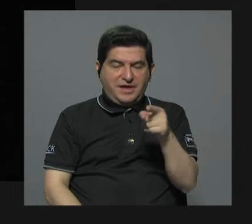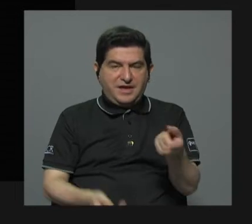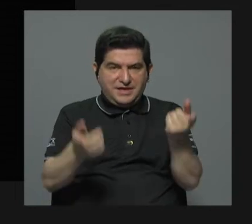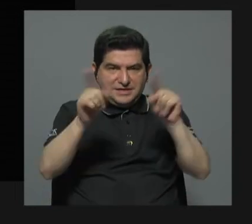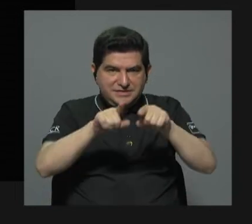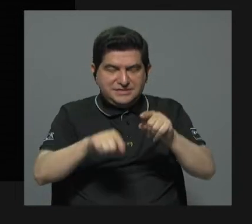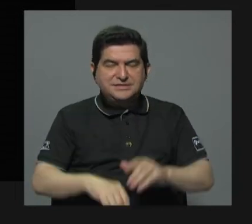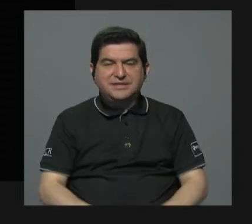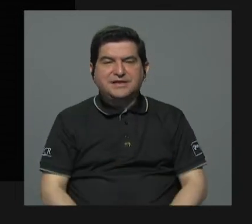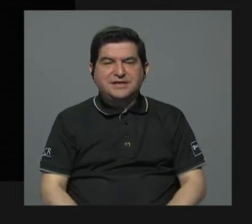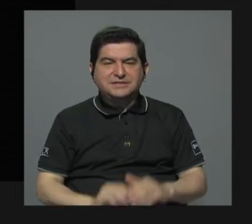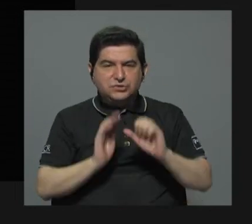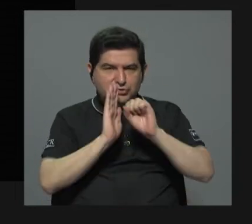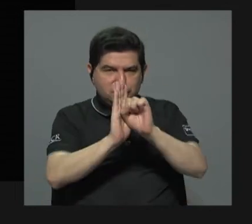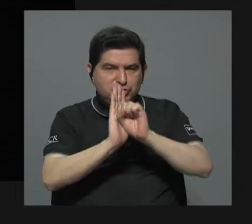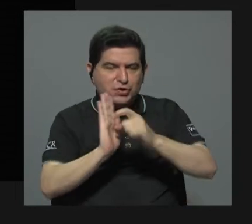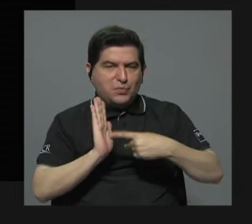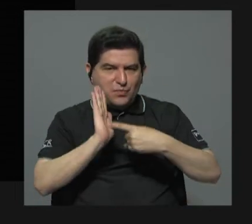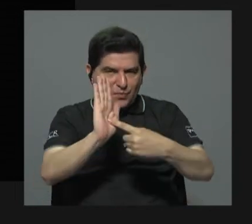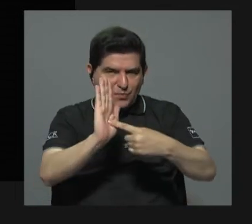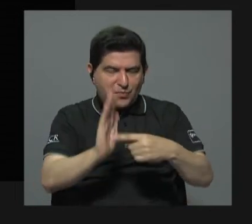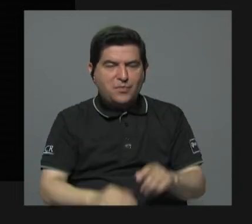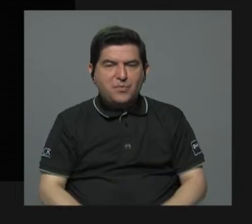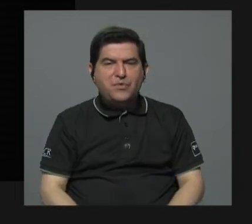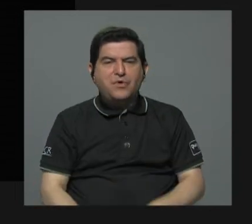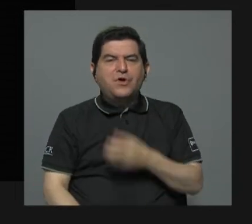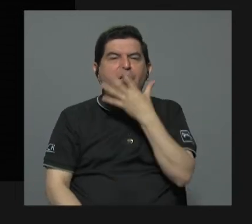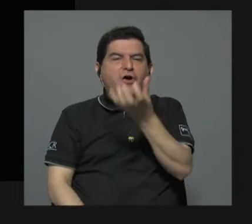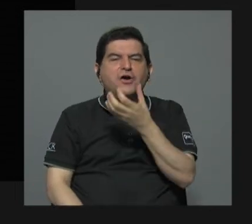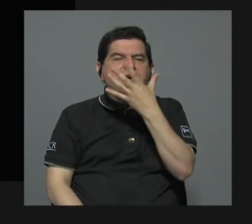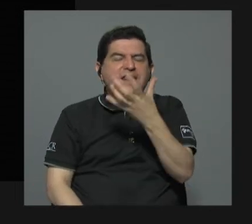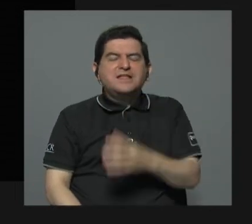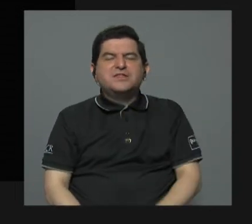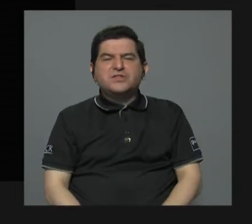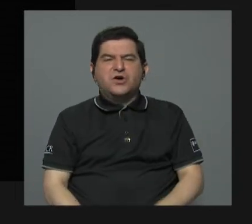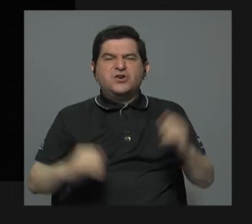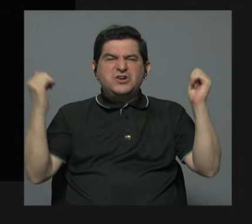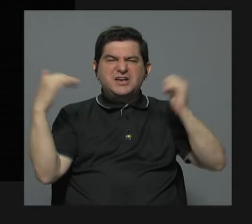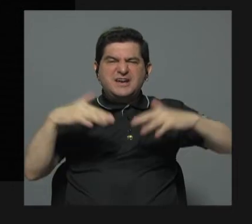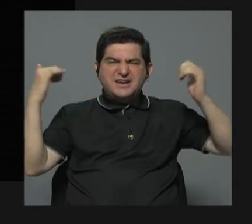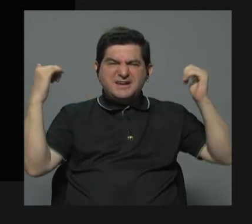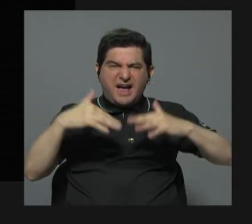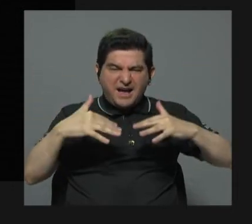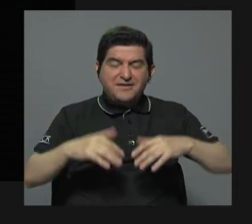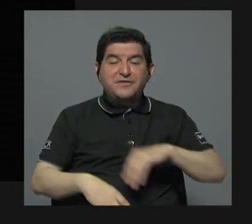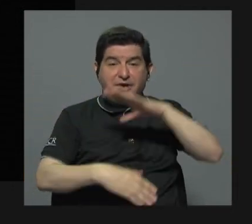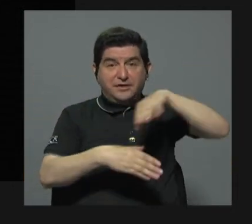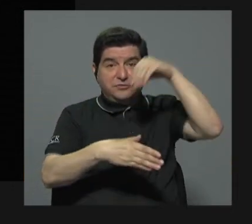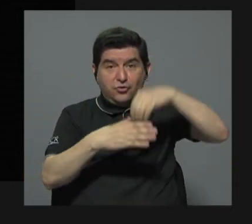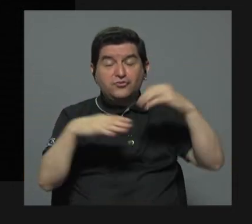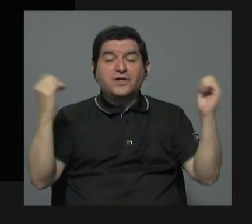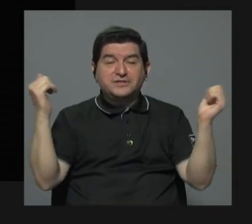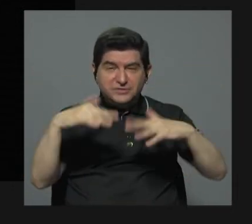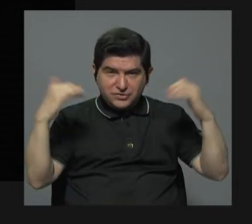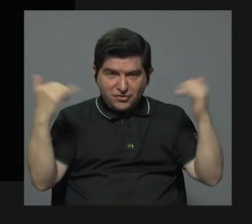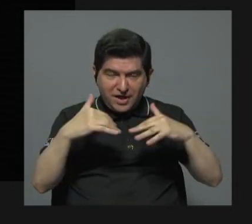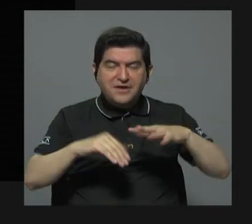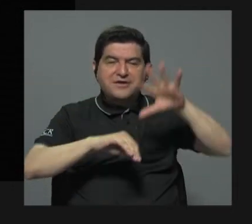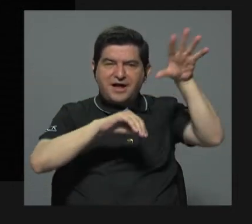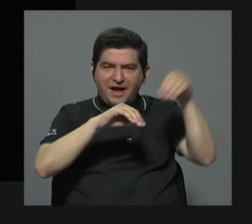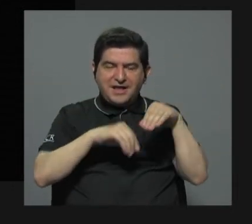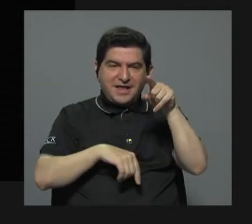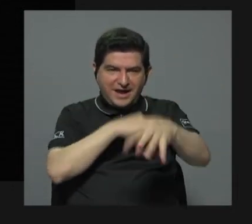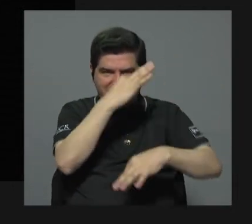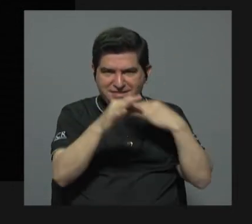esa convención pictográfica para indicar que lo que hacen es gritar guerra. ¿Por qué? Porque estamos en un contexto de guerra. Entonces, por eso la incorporación de este